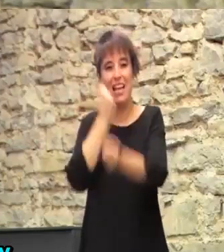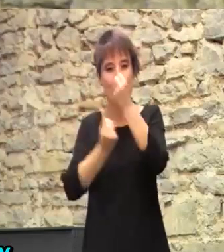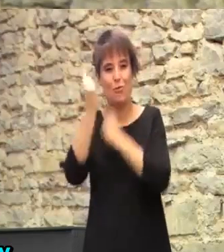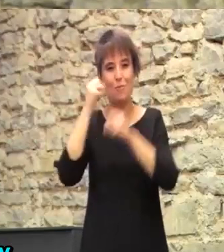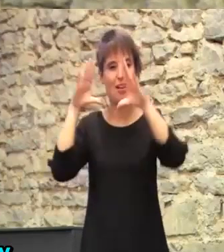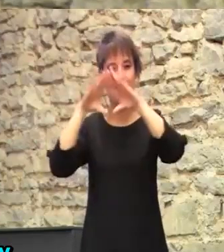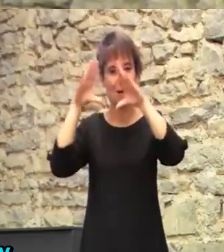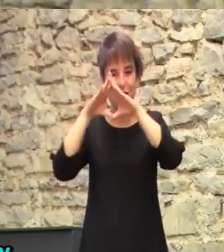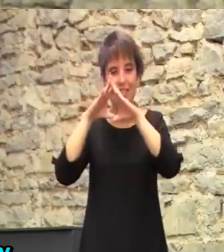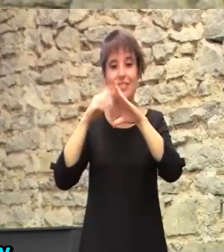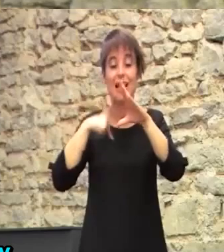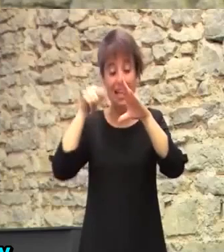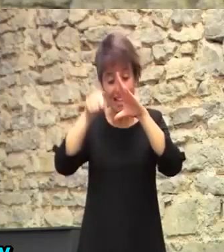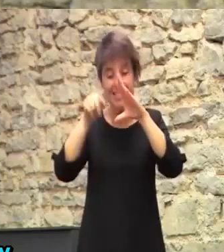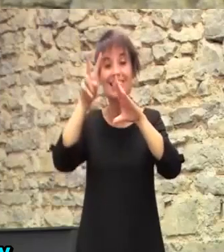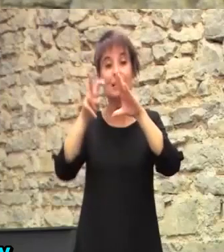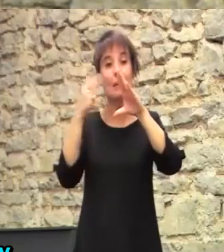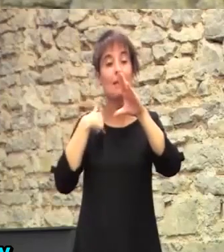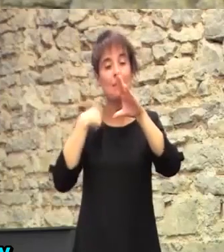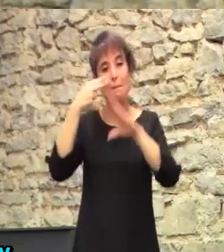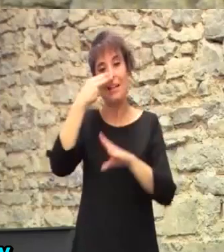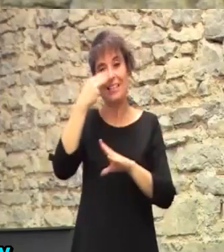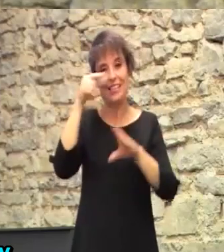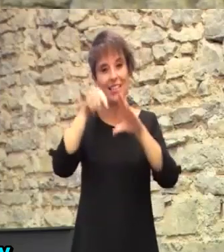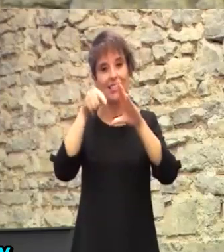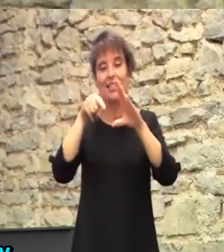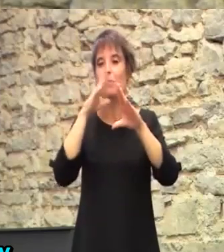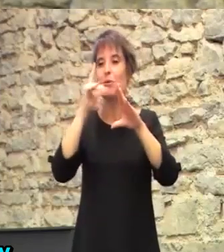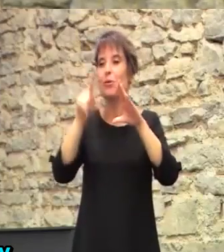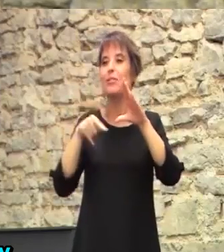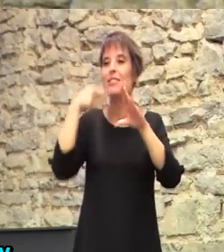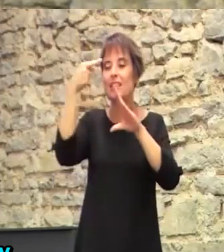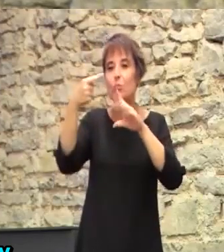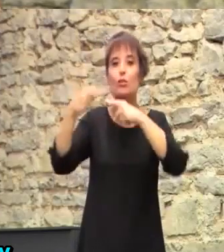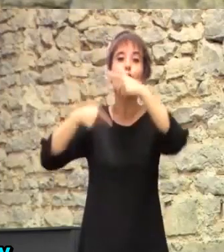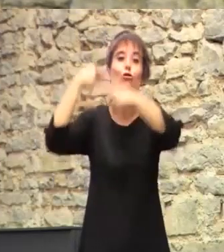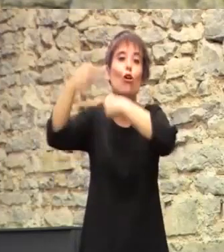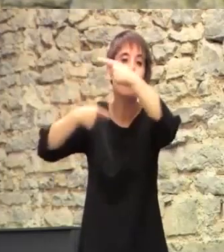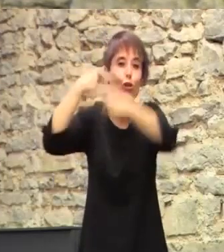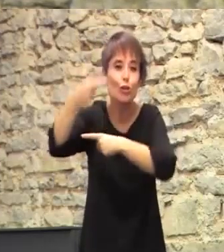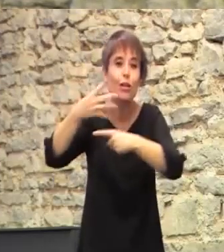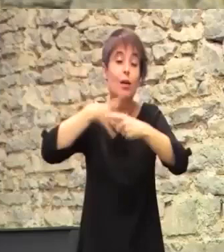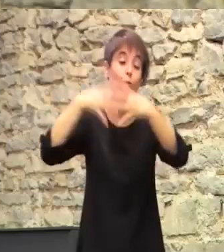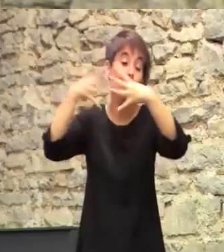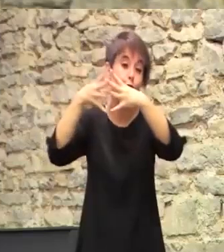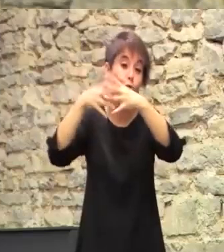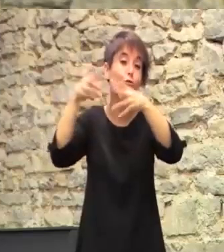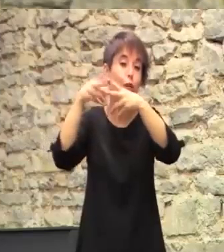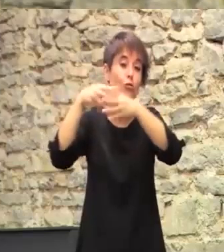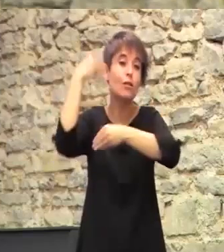que me interesa porque mucho más allá de lo aplicable o no al día de hoy en una estructura social